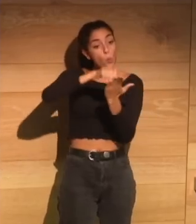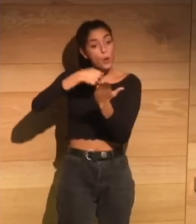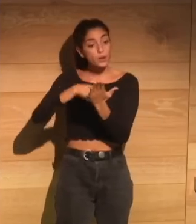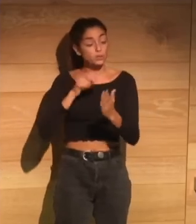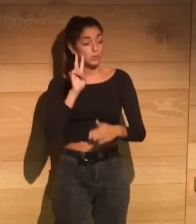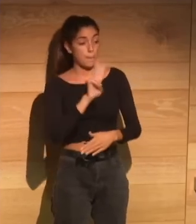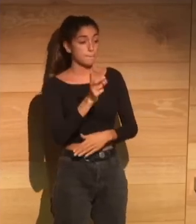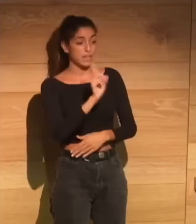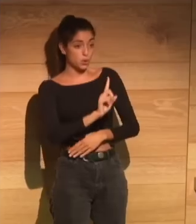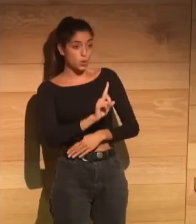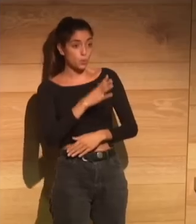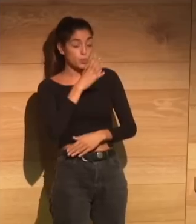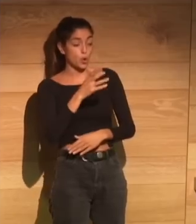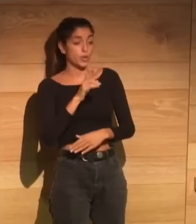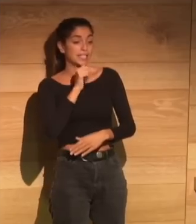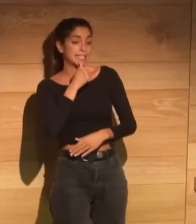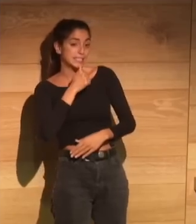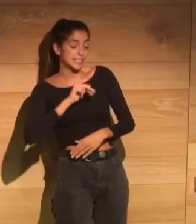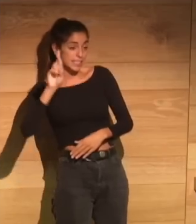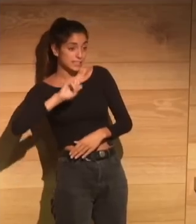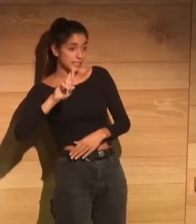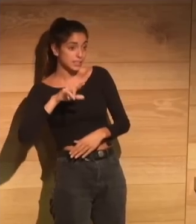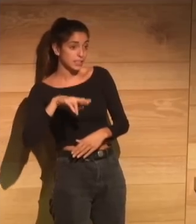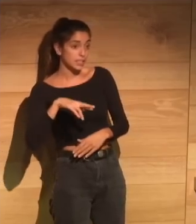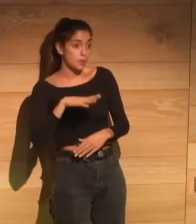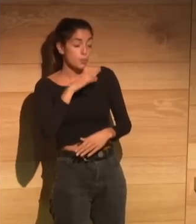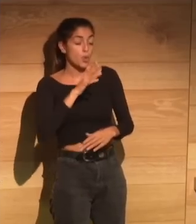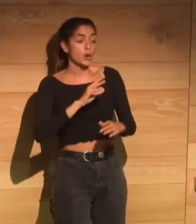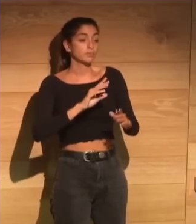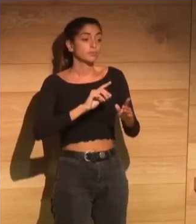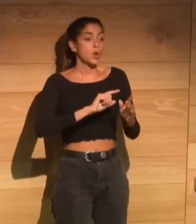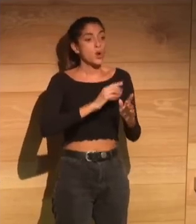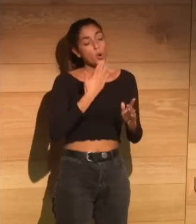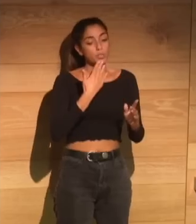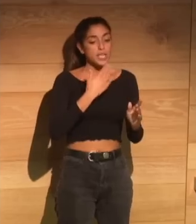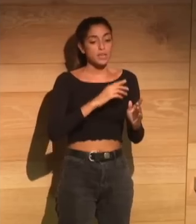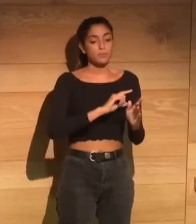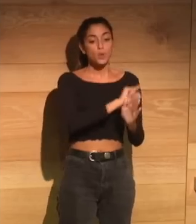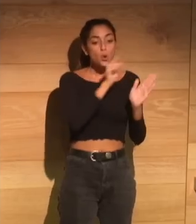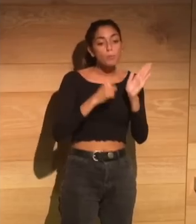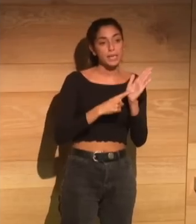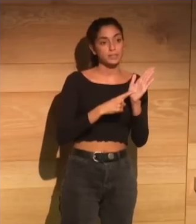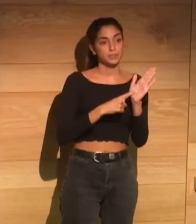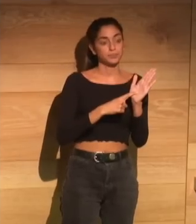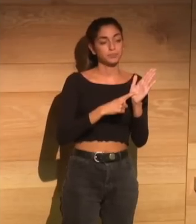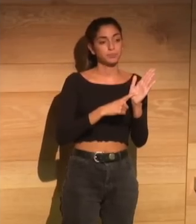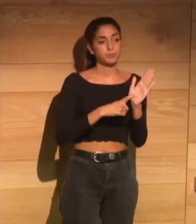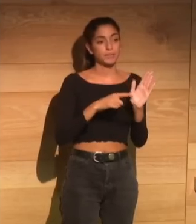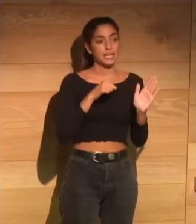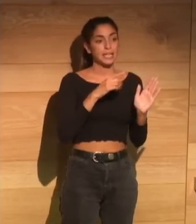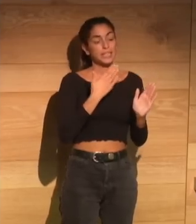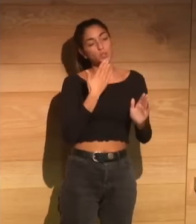persistencia retiniana, porque los completa con esas imágenes, lo que tienes es una ilusión de movimiento, porque en lugar de ver un movimiento dentado,